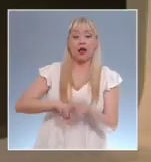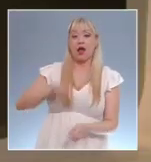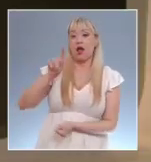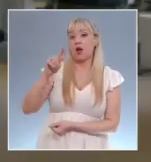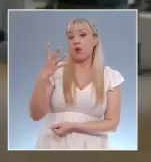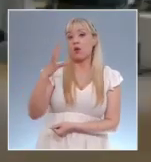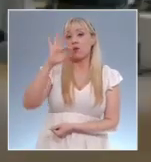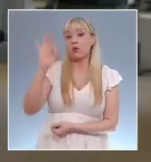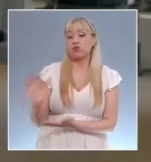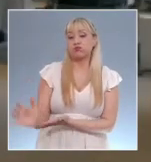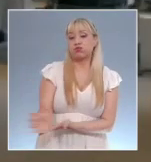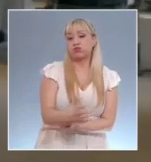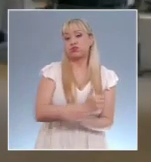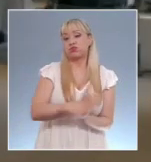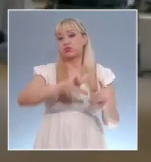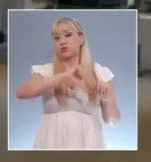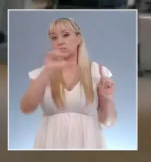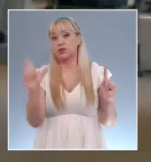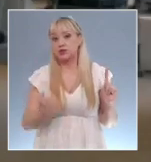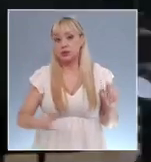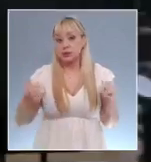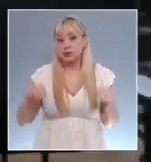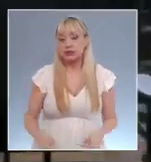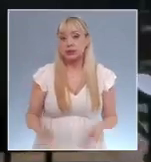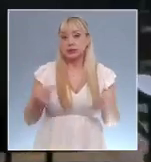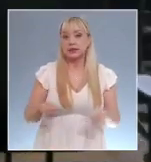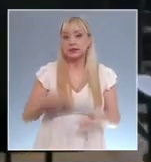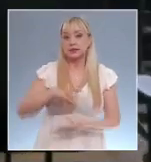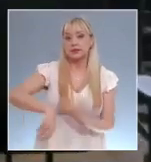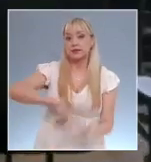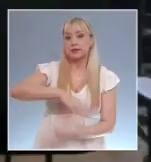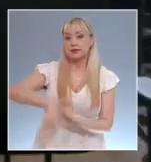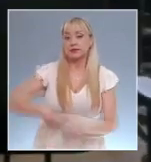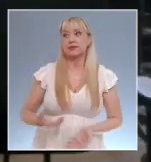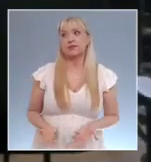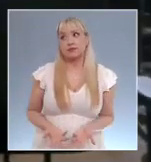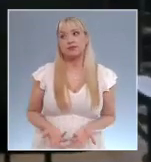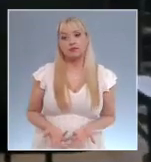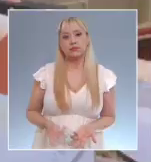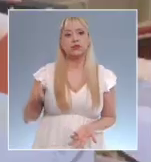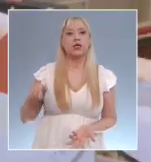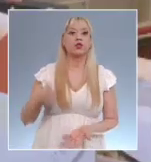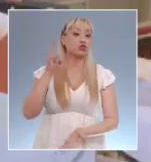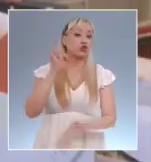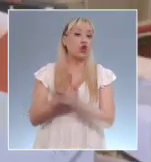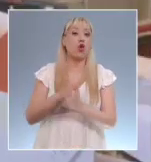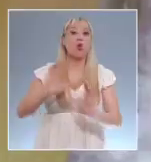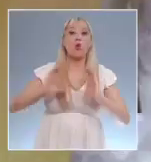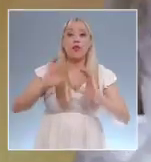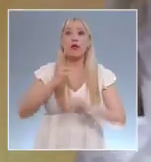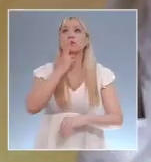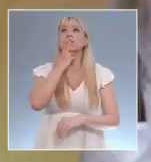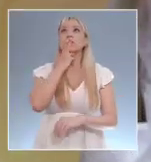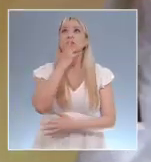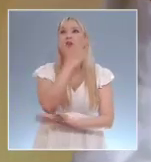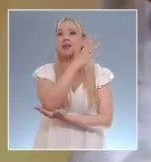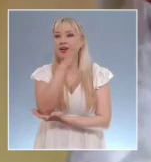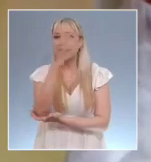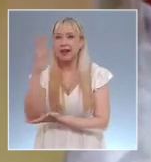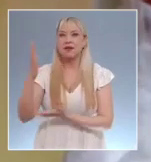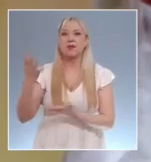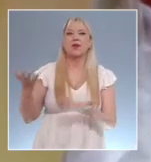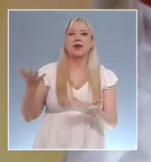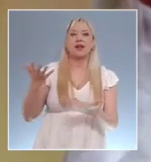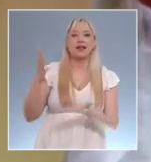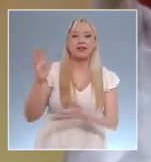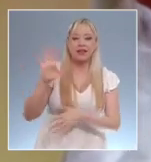la sustentabilidad no solo es el medio ambiente, sino también son las personas, la sociedad en su conjunto y la